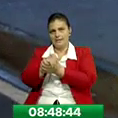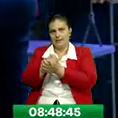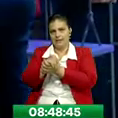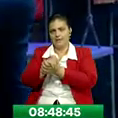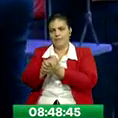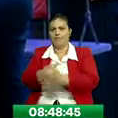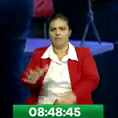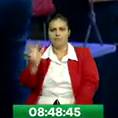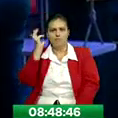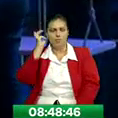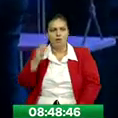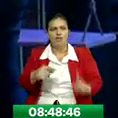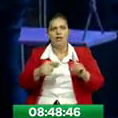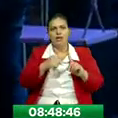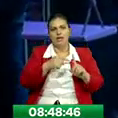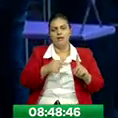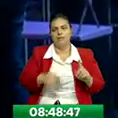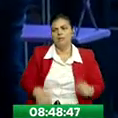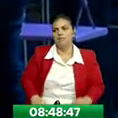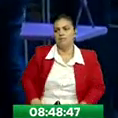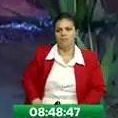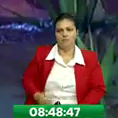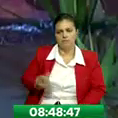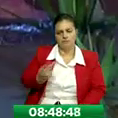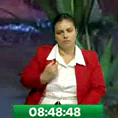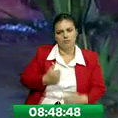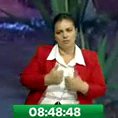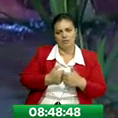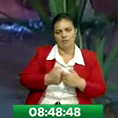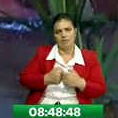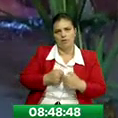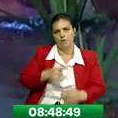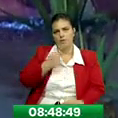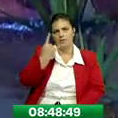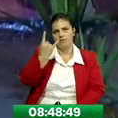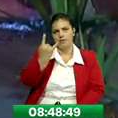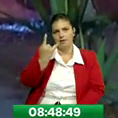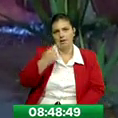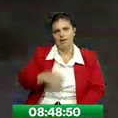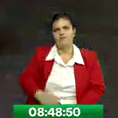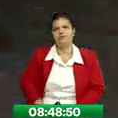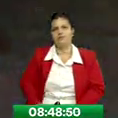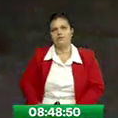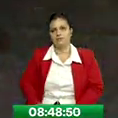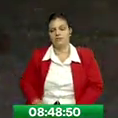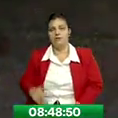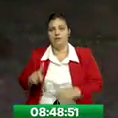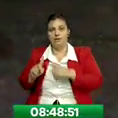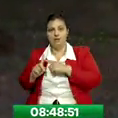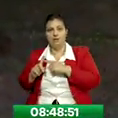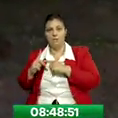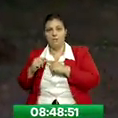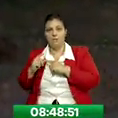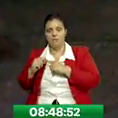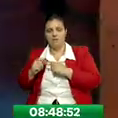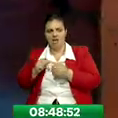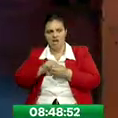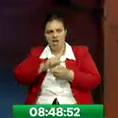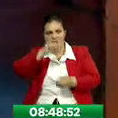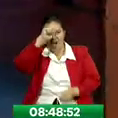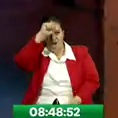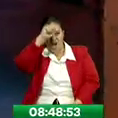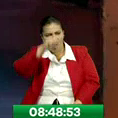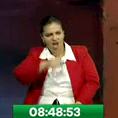primo. Luego de tanto tiempo, parecía que la situación había quedado en perdón y olvido, pero en medio de las agresiones,